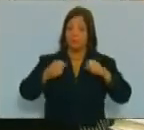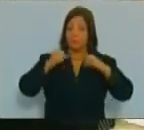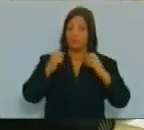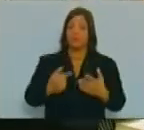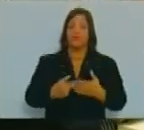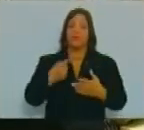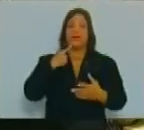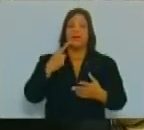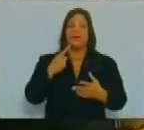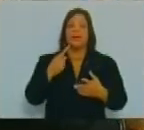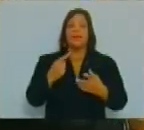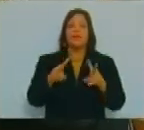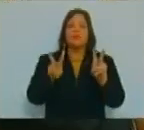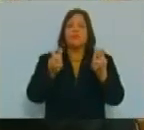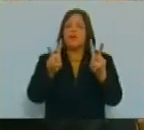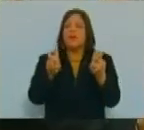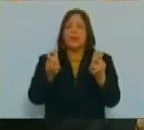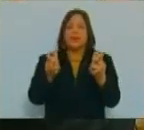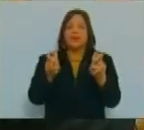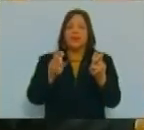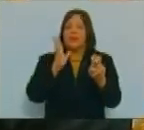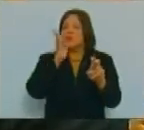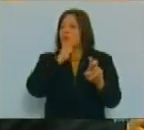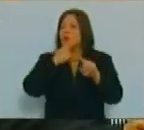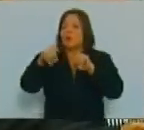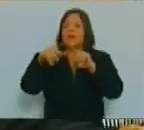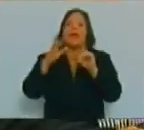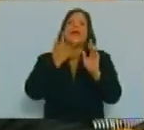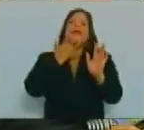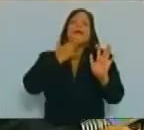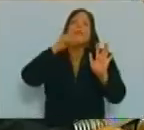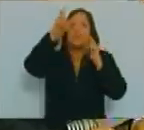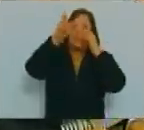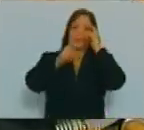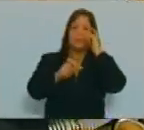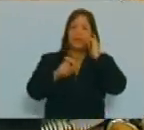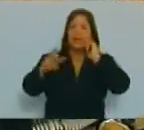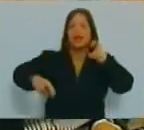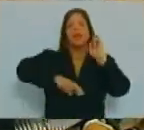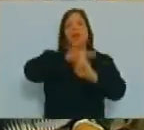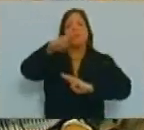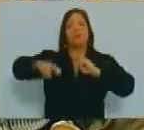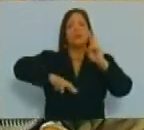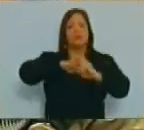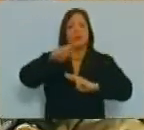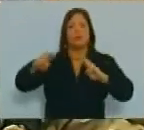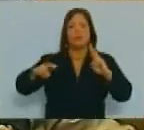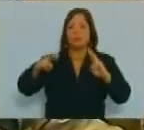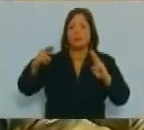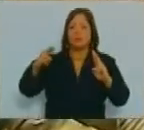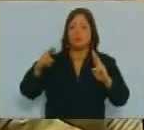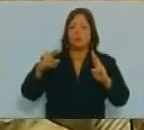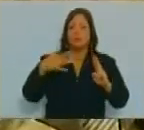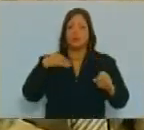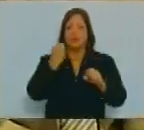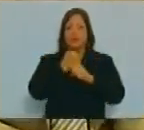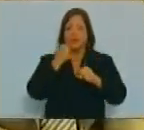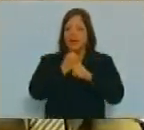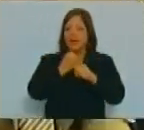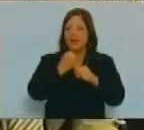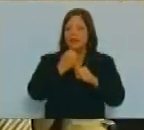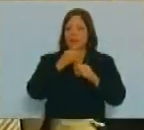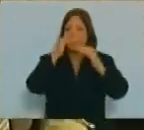es inédito quien diga que en la revolución bolivariana no se ha trabajado del punto de vista